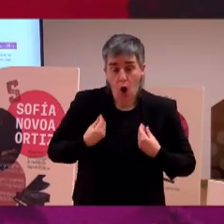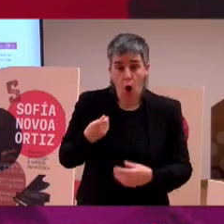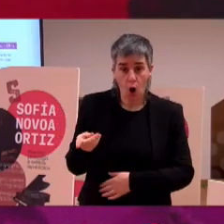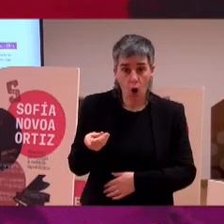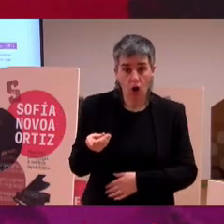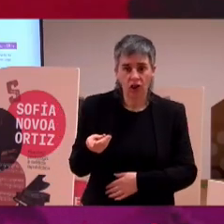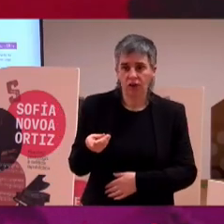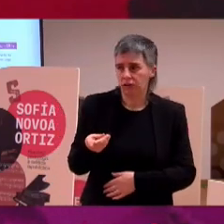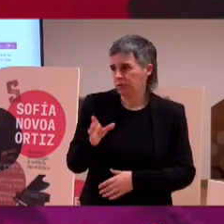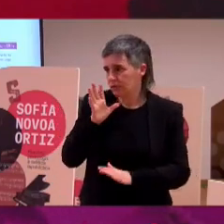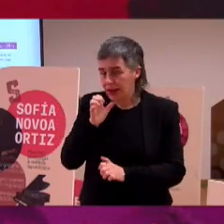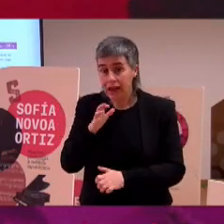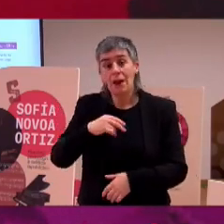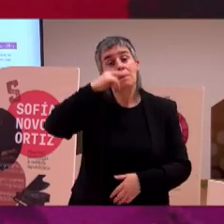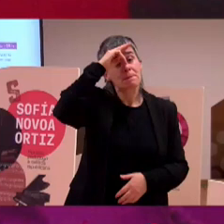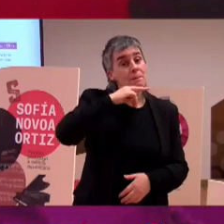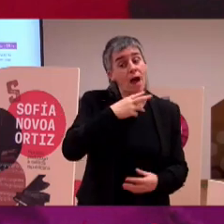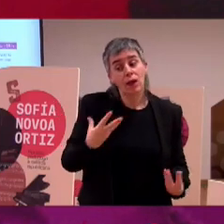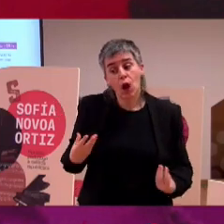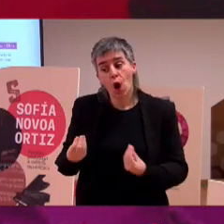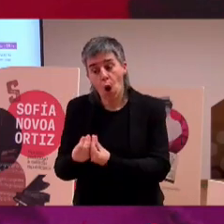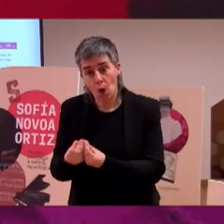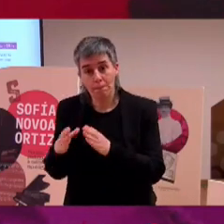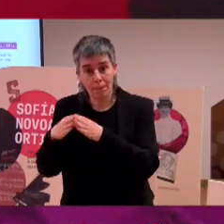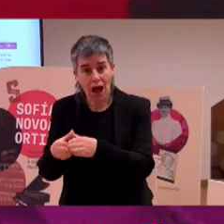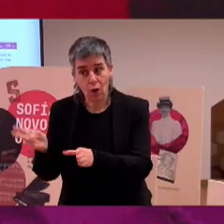acompañou ao barco para despedila.